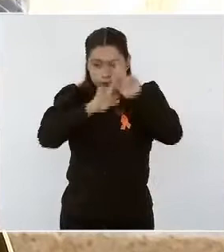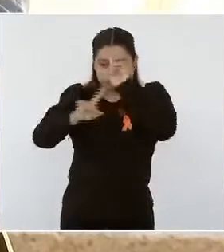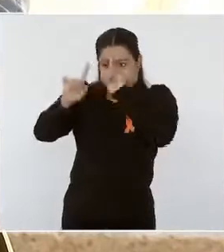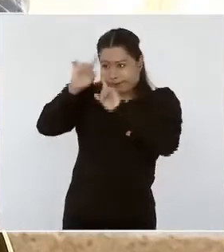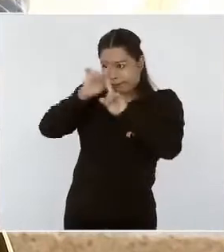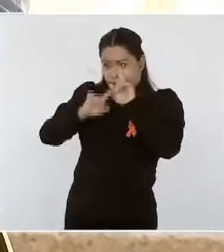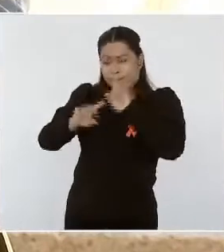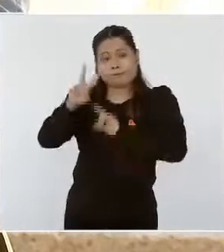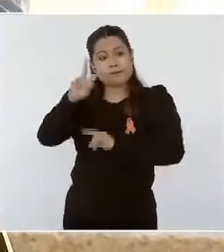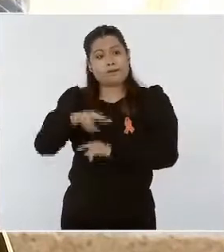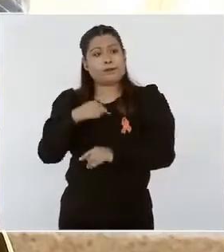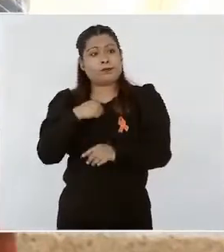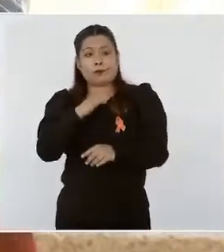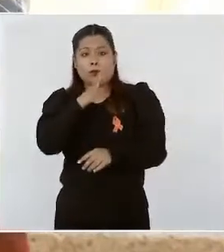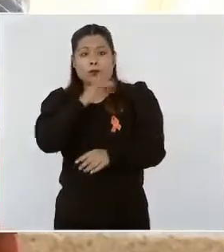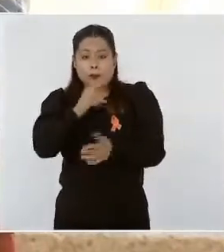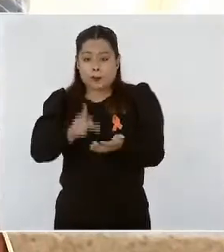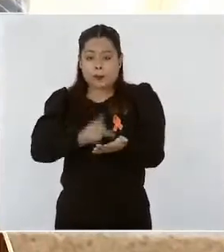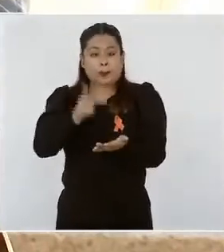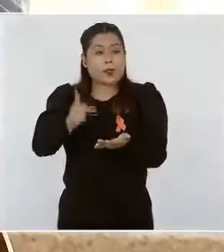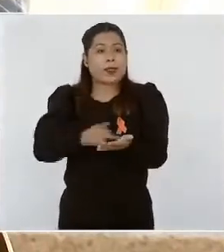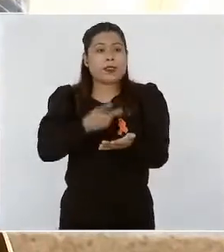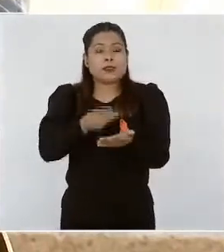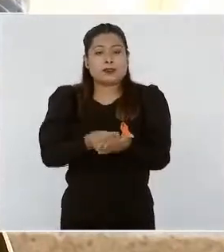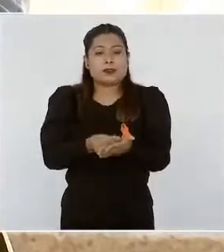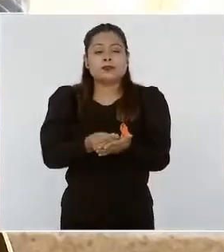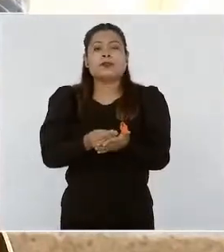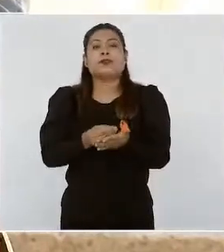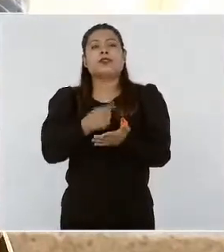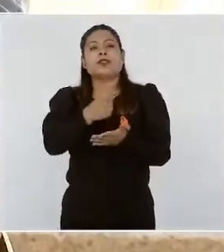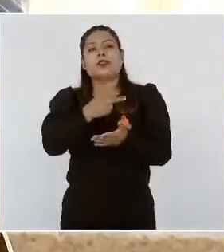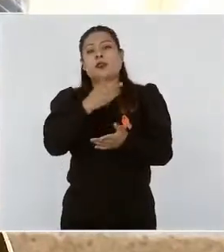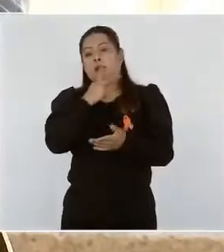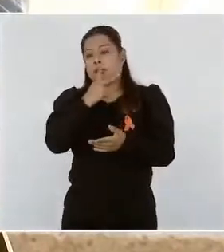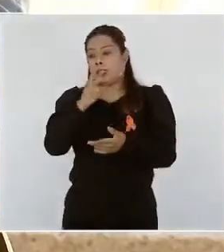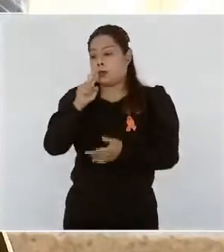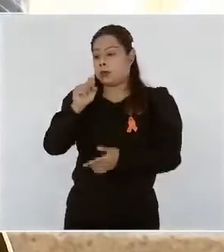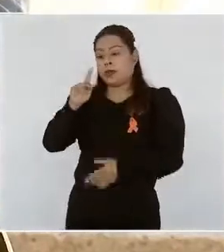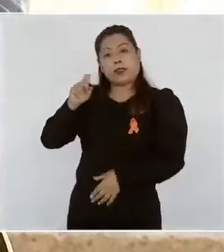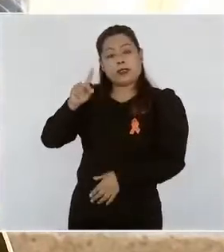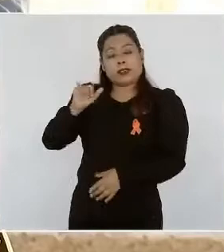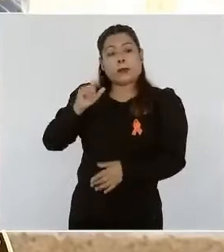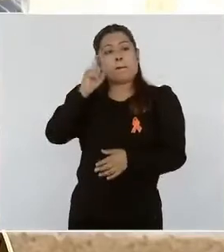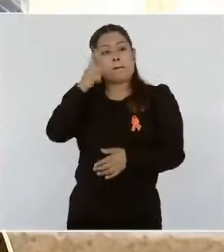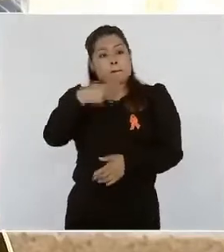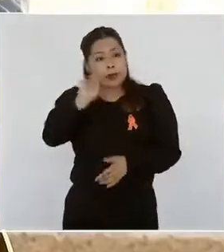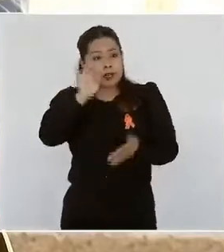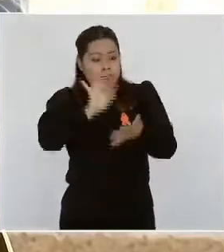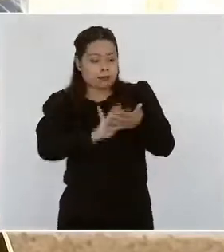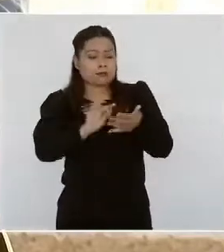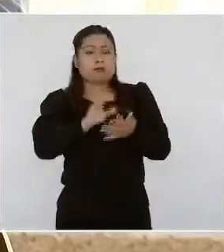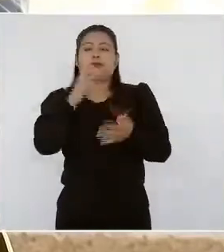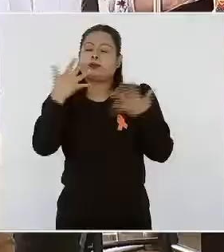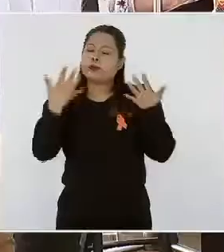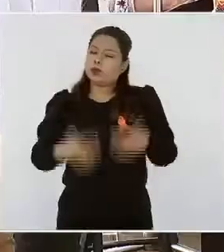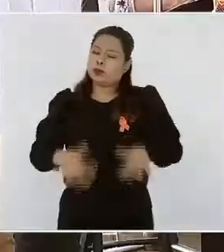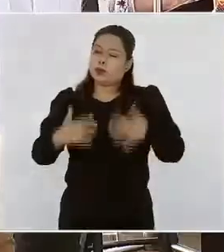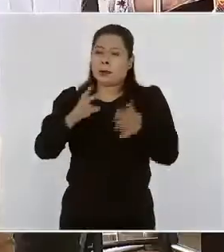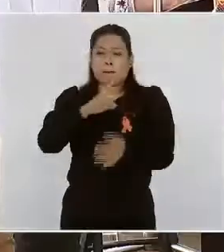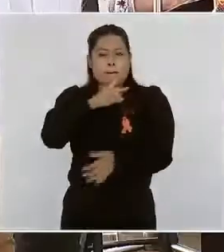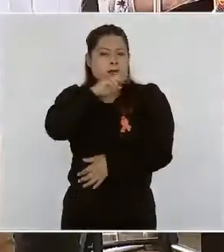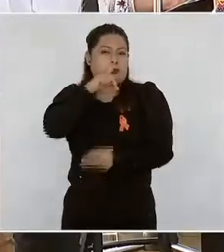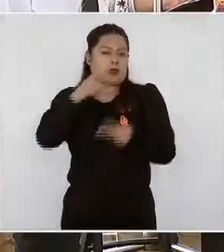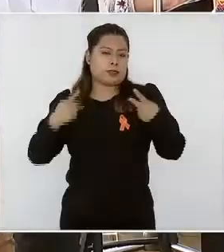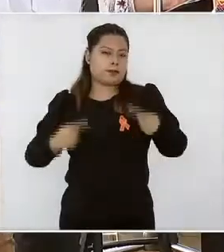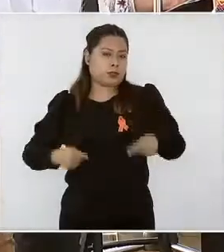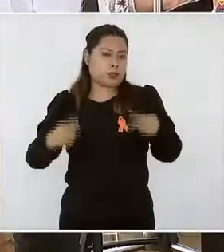no puedo, incapaz de repetir las sabias palabras de Rubén Darío, pero leer los va a hacer mucho mejores